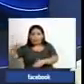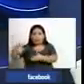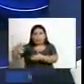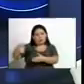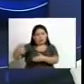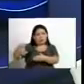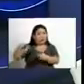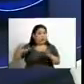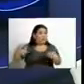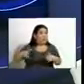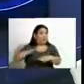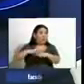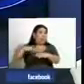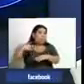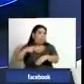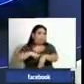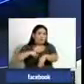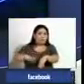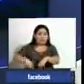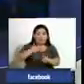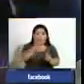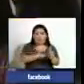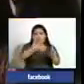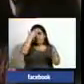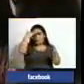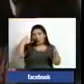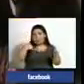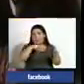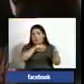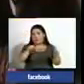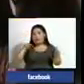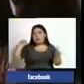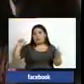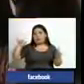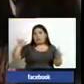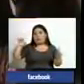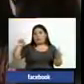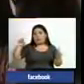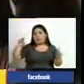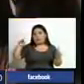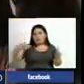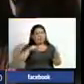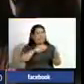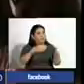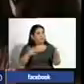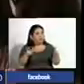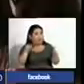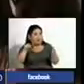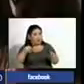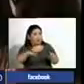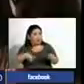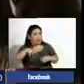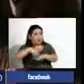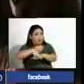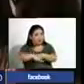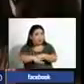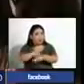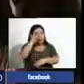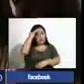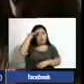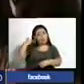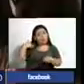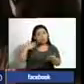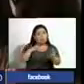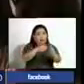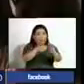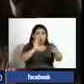demasiado tarde. Una mujer identificada como Yesenia Mengíbar fue asesinada en Chalatenango cuando regresaba a su